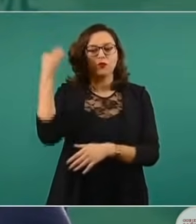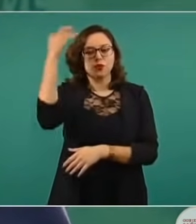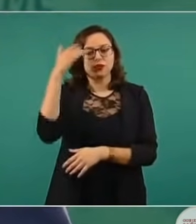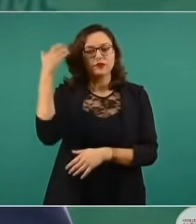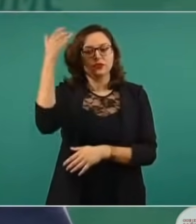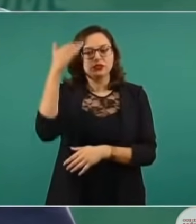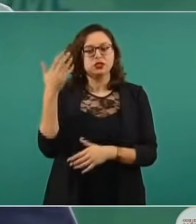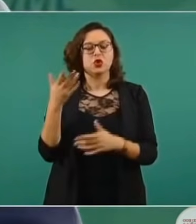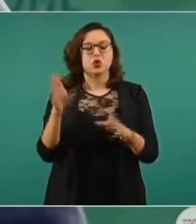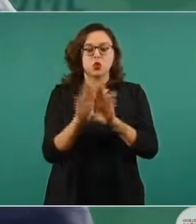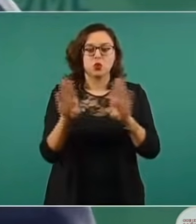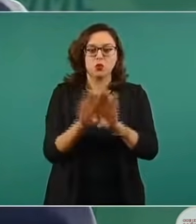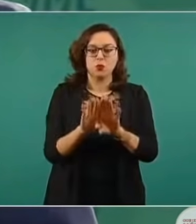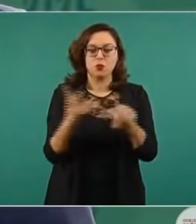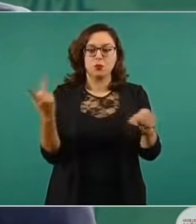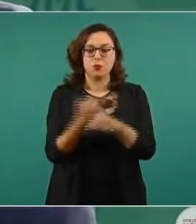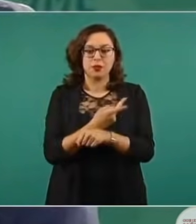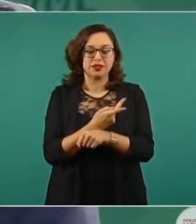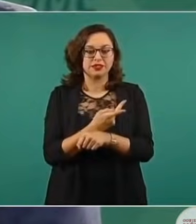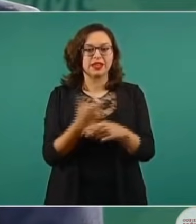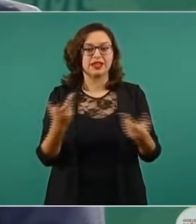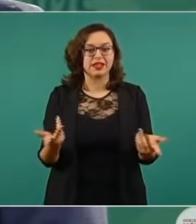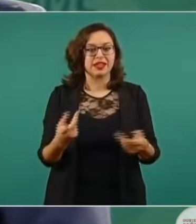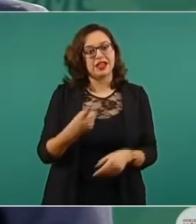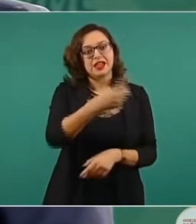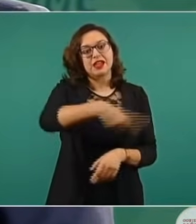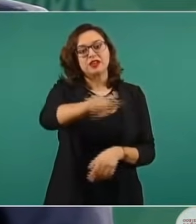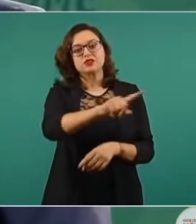reflexionar sobre el hecho de que se unieron todos